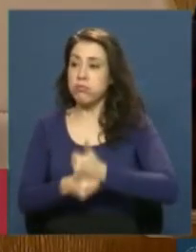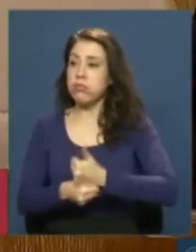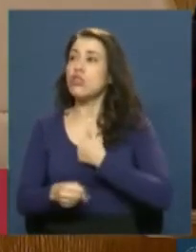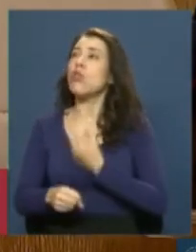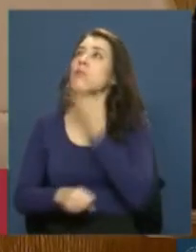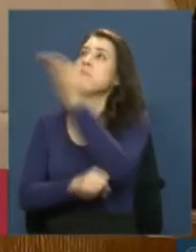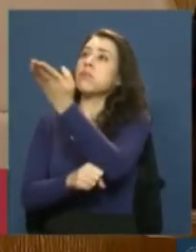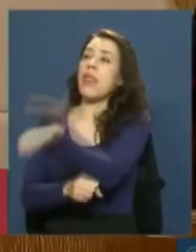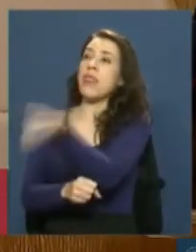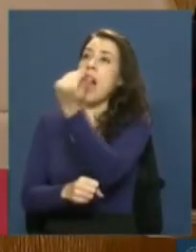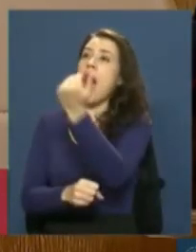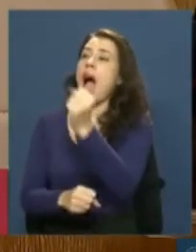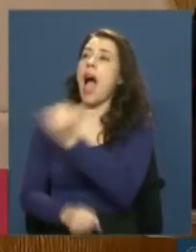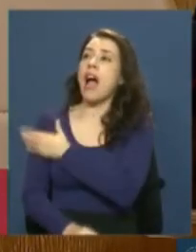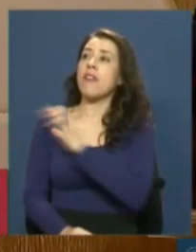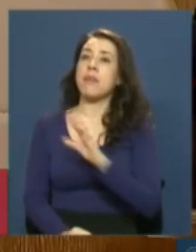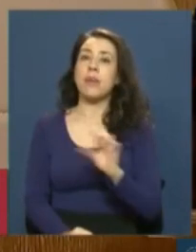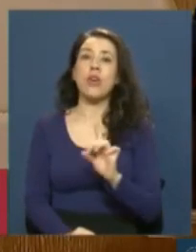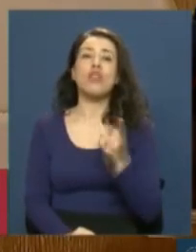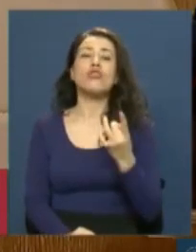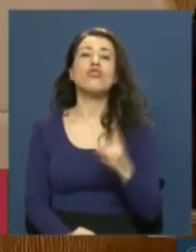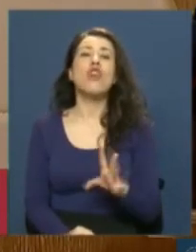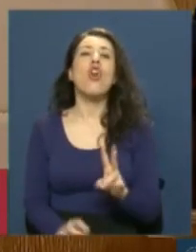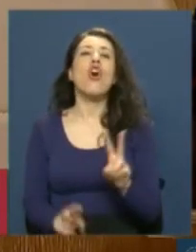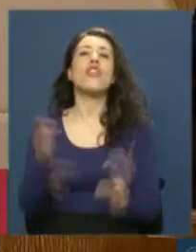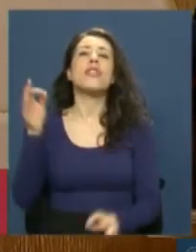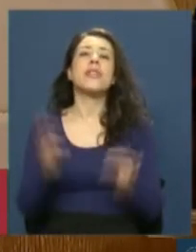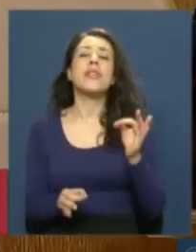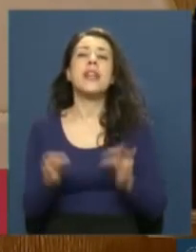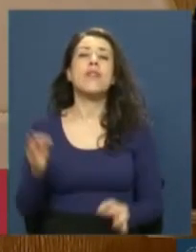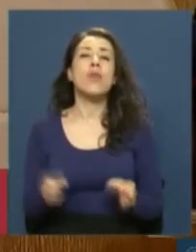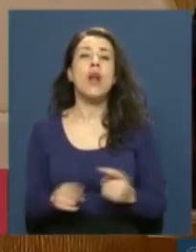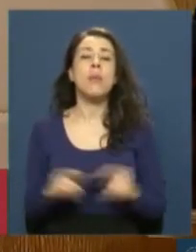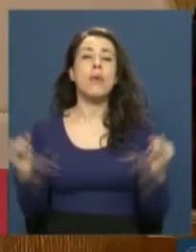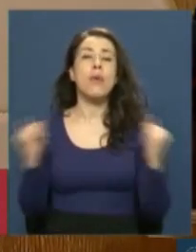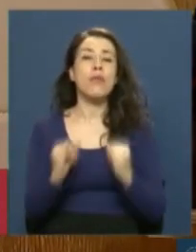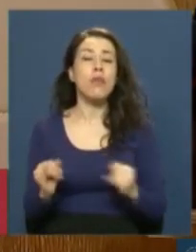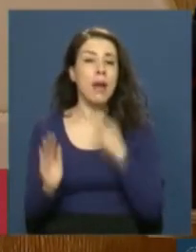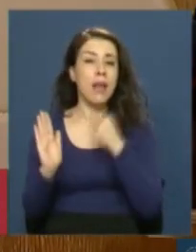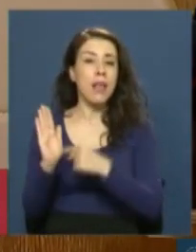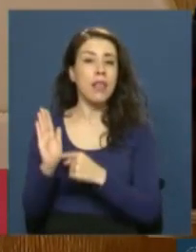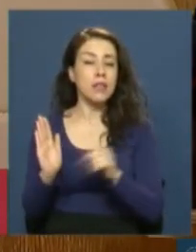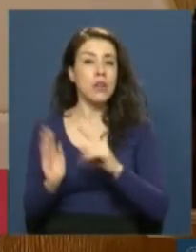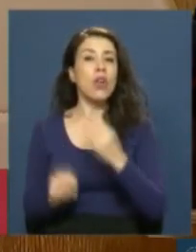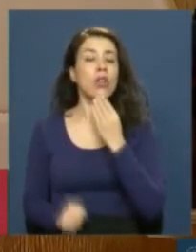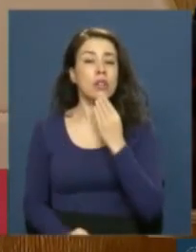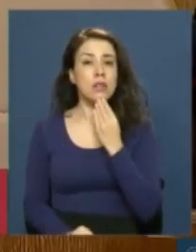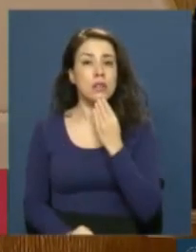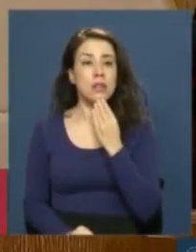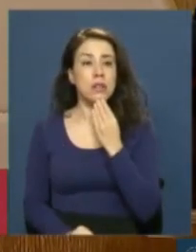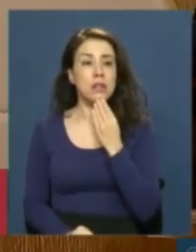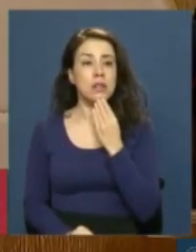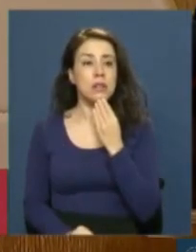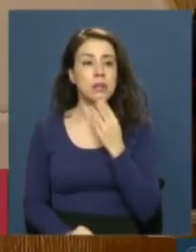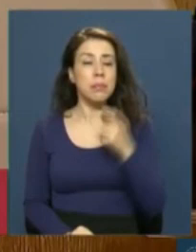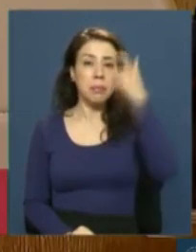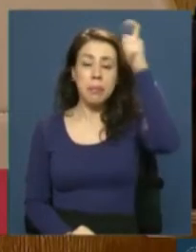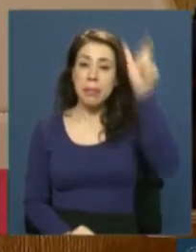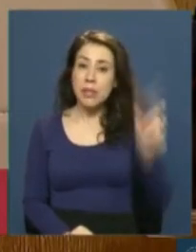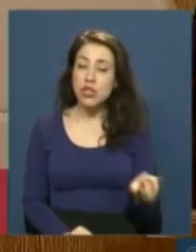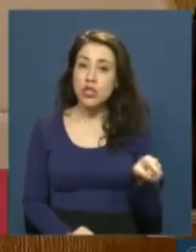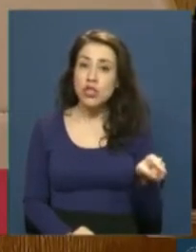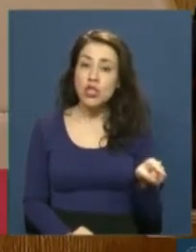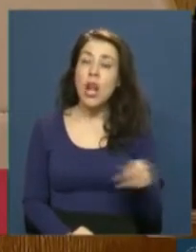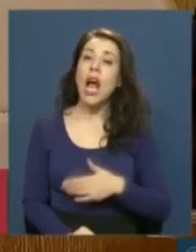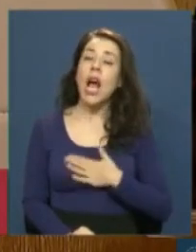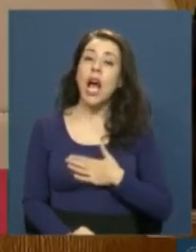adelanté la afp y que no sea solamente una prerrogativa de los tribunales por la vía el mecanismo que aquí se establece sino que también el que si una persona